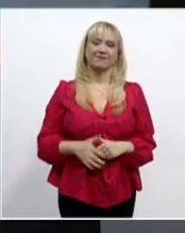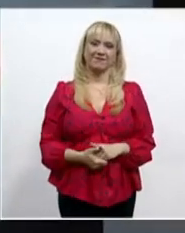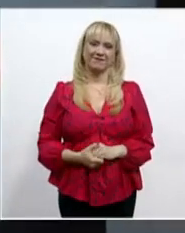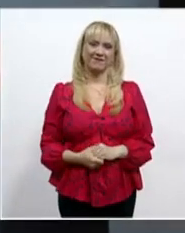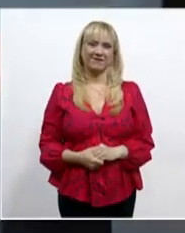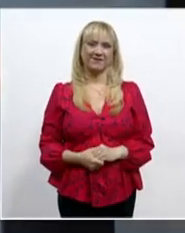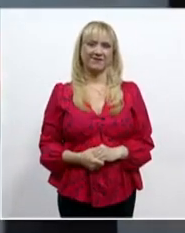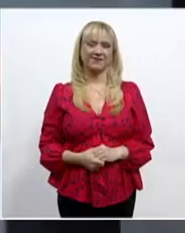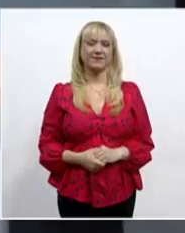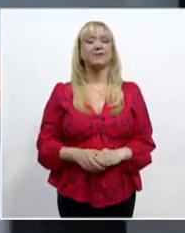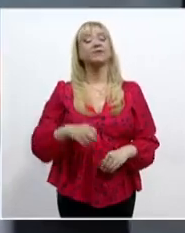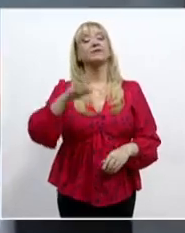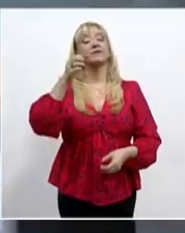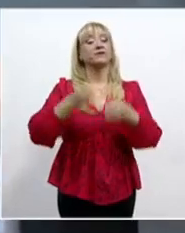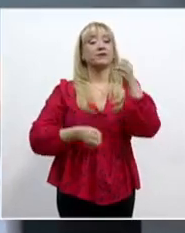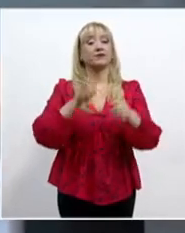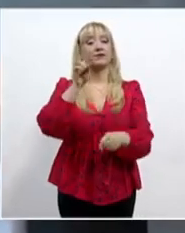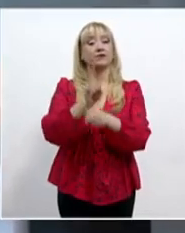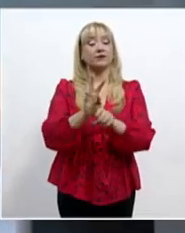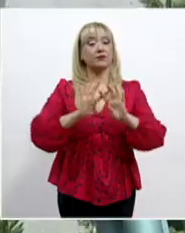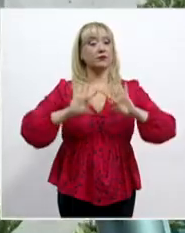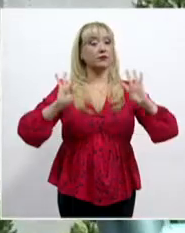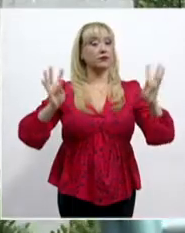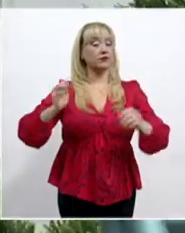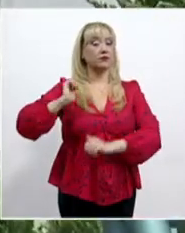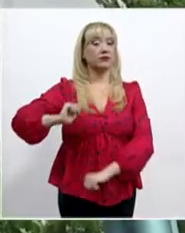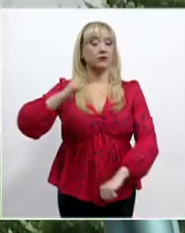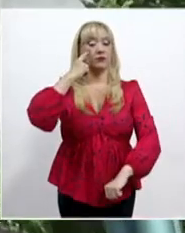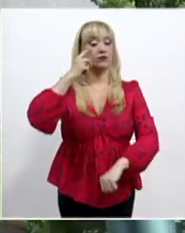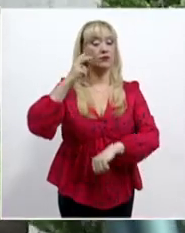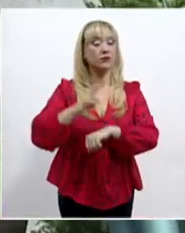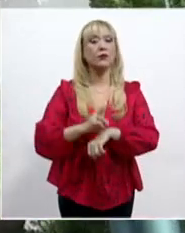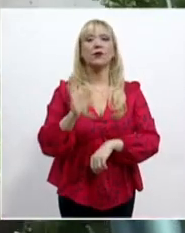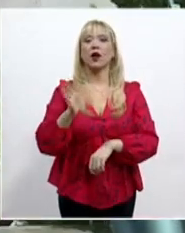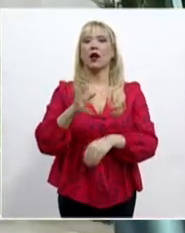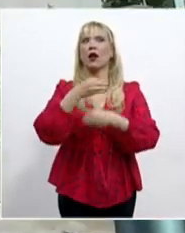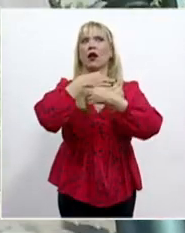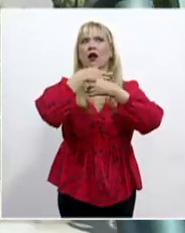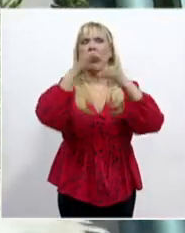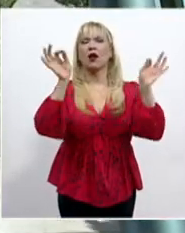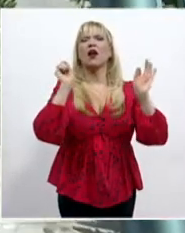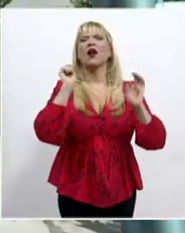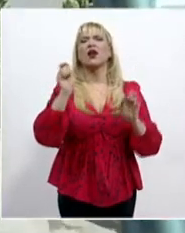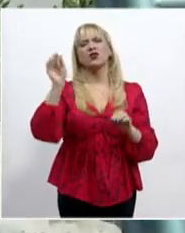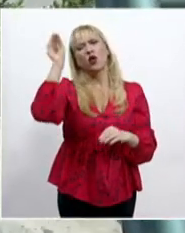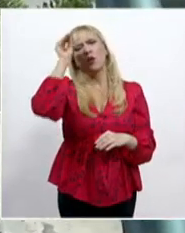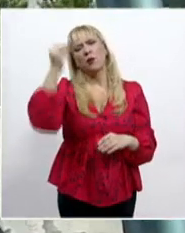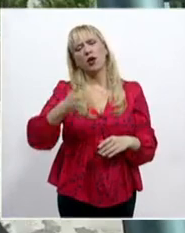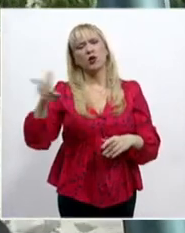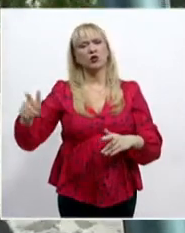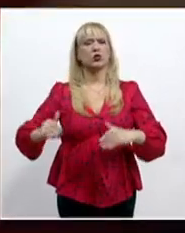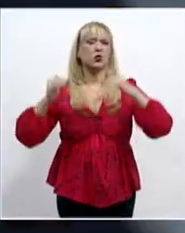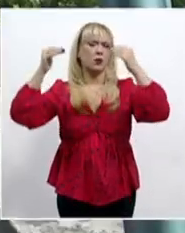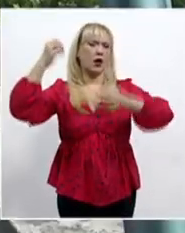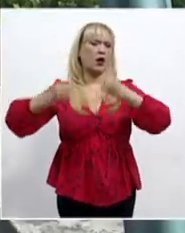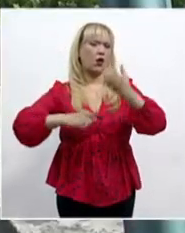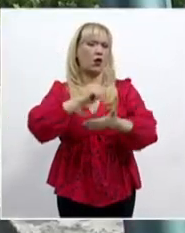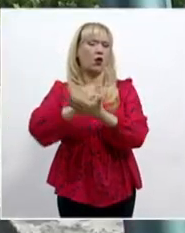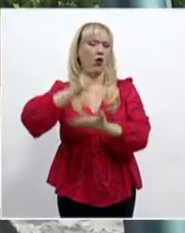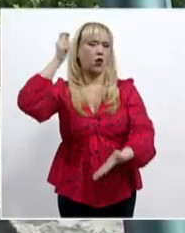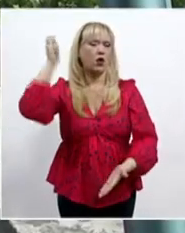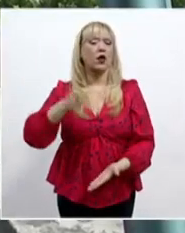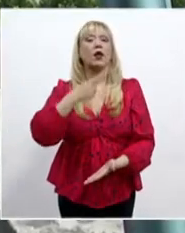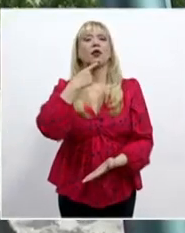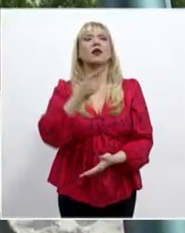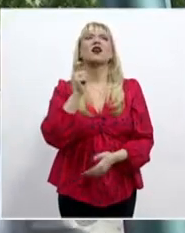El Consejo de la Judicatura Federal dio a conocer una tesis de la primera sala de la Suprema Corte en la que establece que la explotación del hombre por el hombre